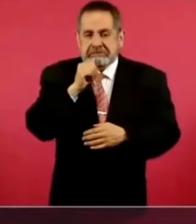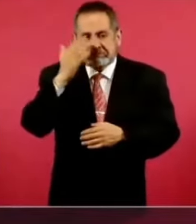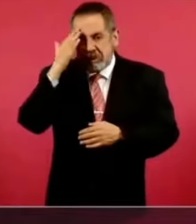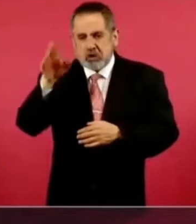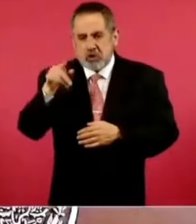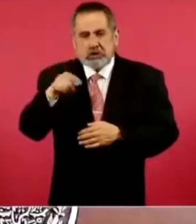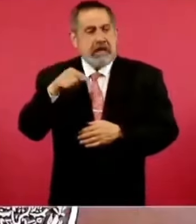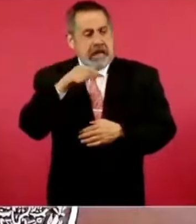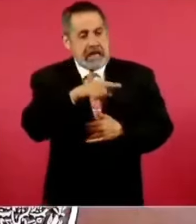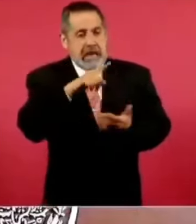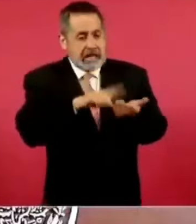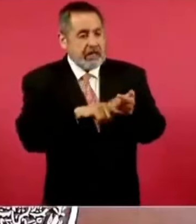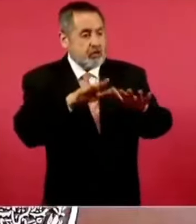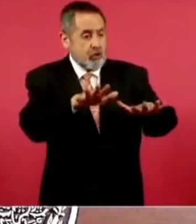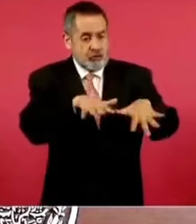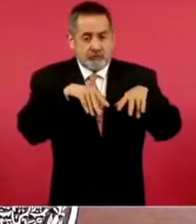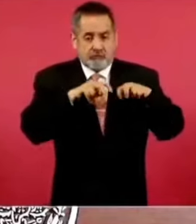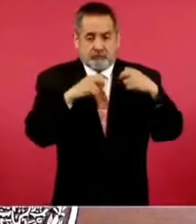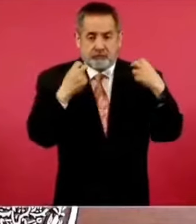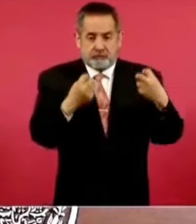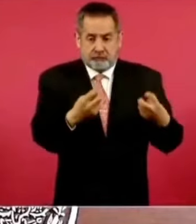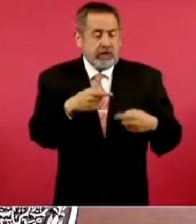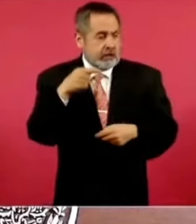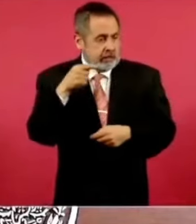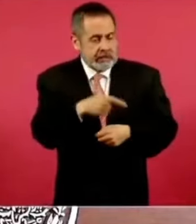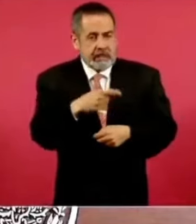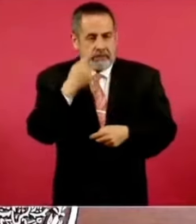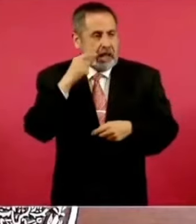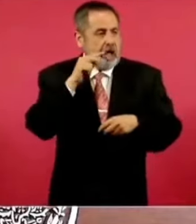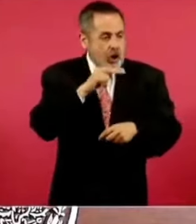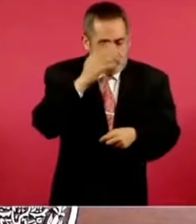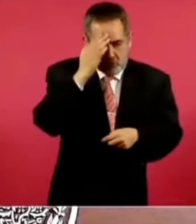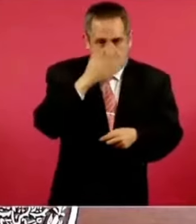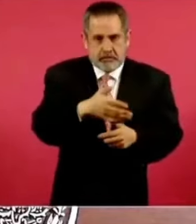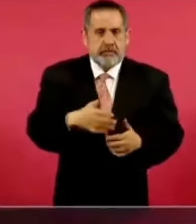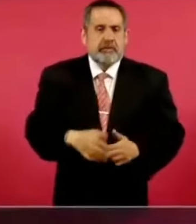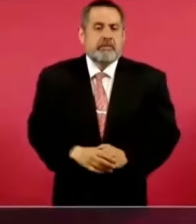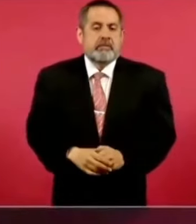del Palacio y por la gente,